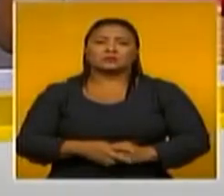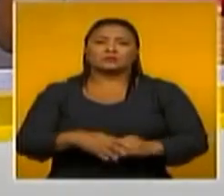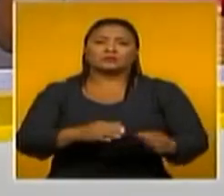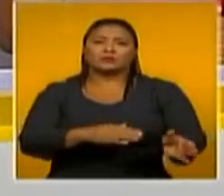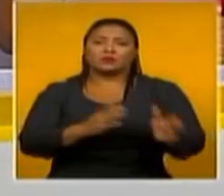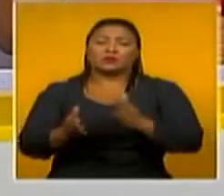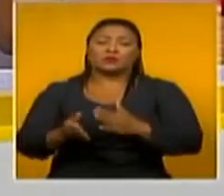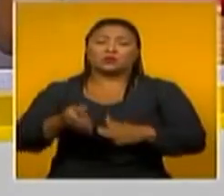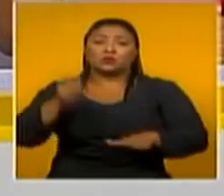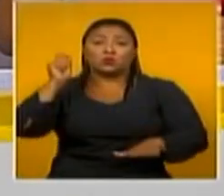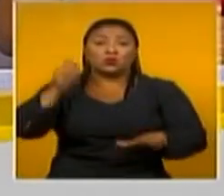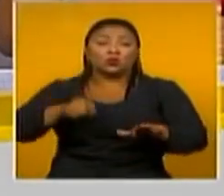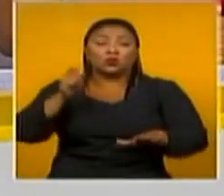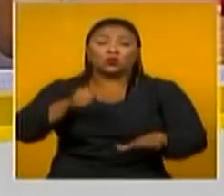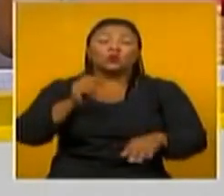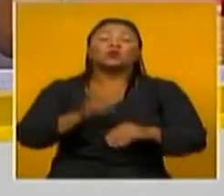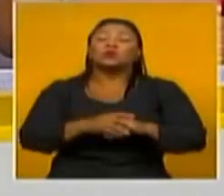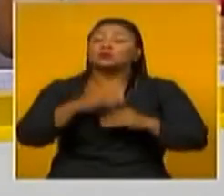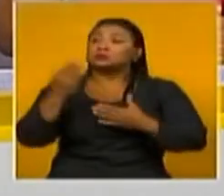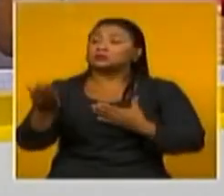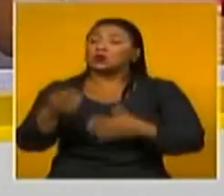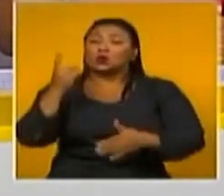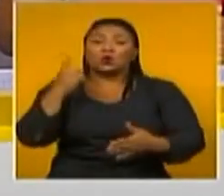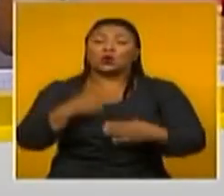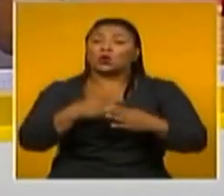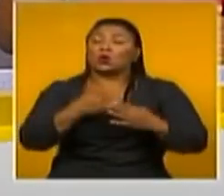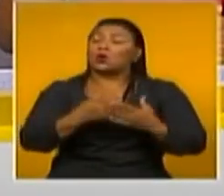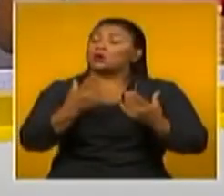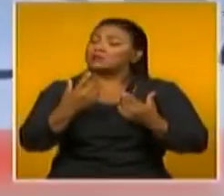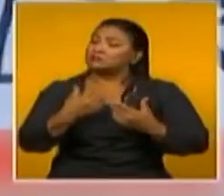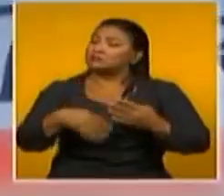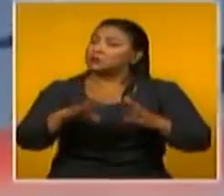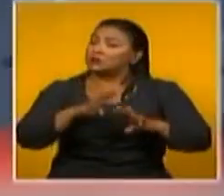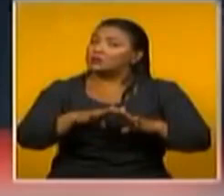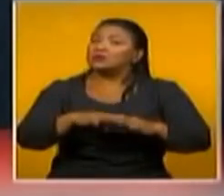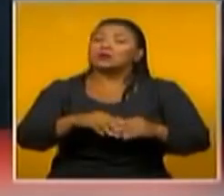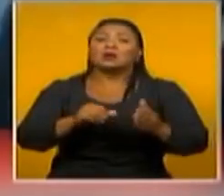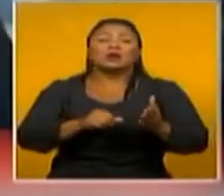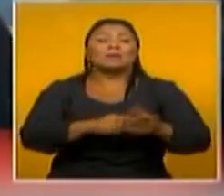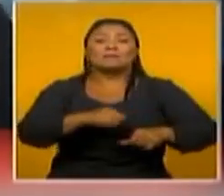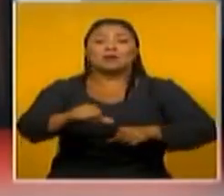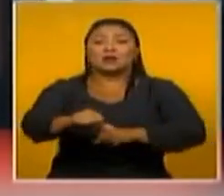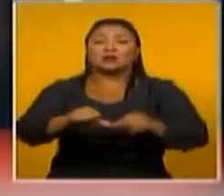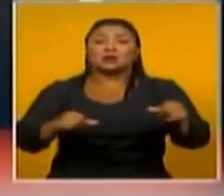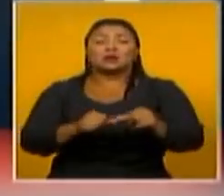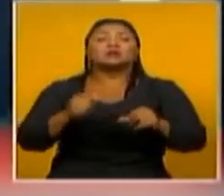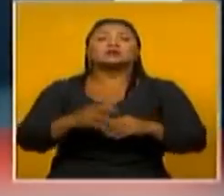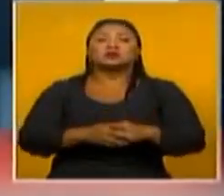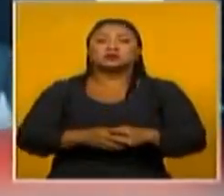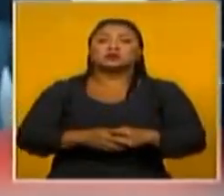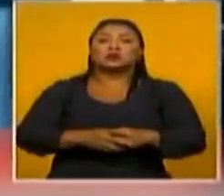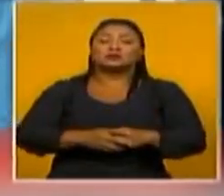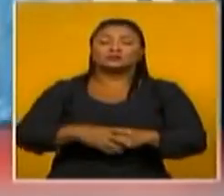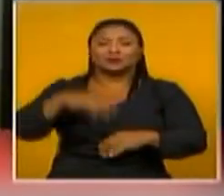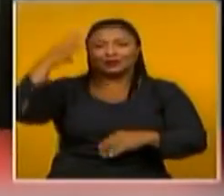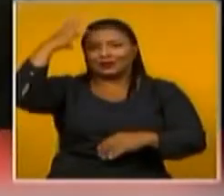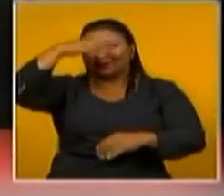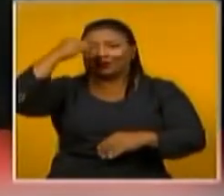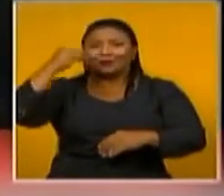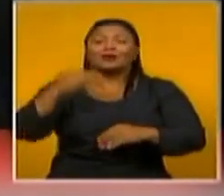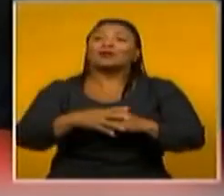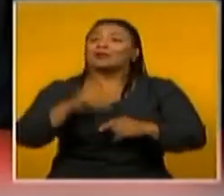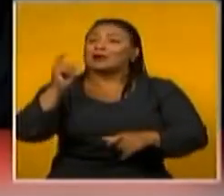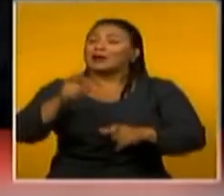Y un juez otorgó una orden provisional que bloquea la retirada por parte de la administración Trump de las protecciones para los